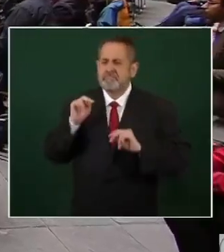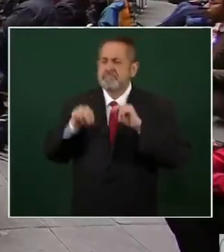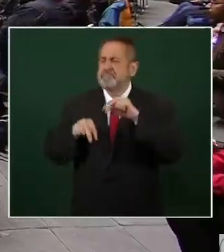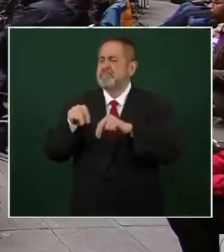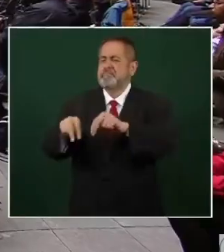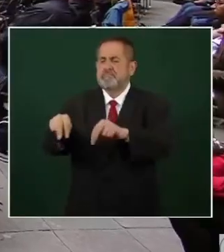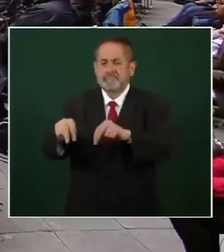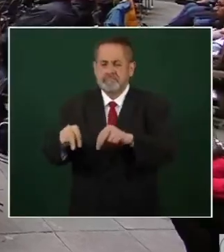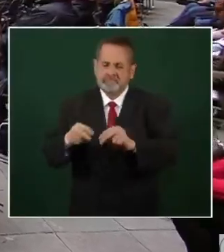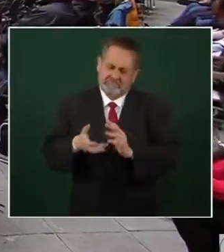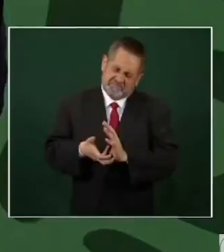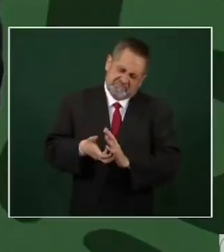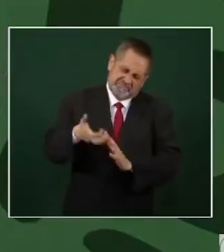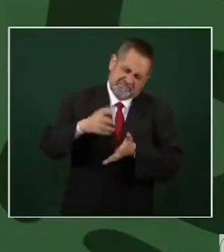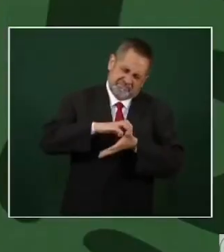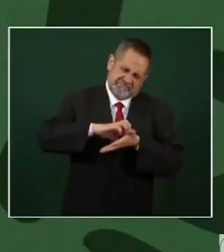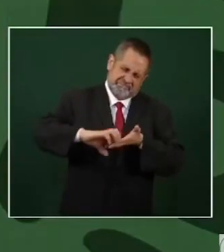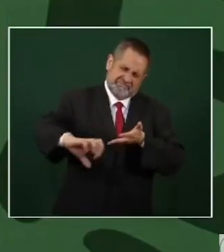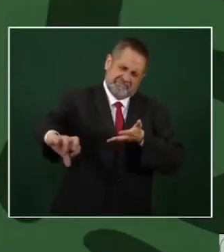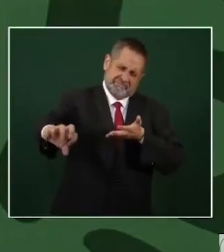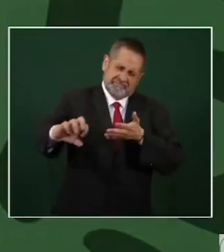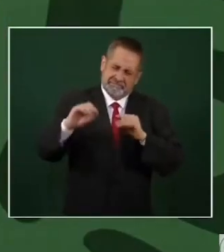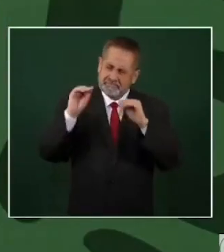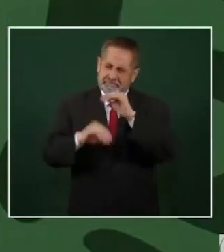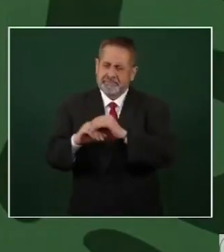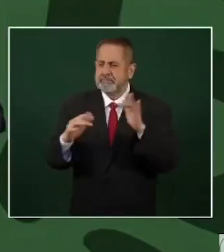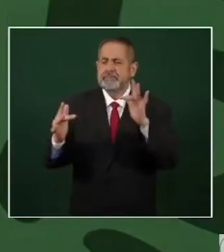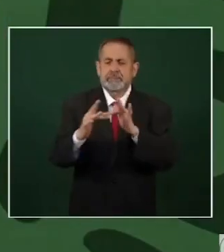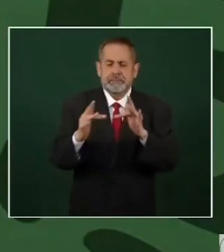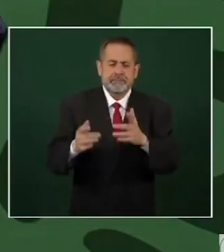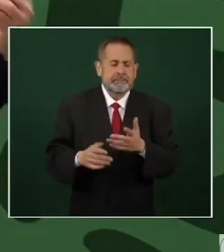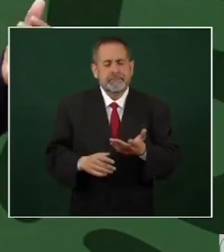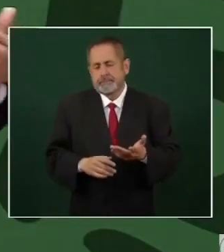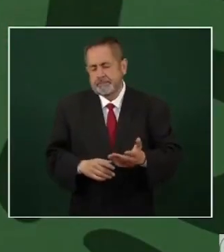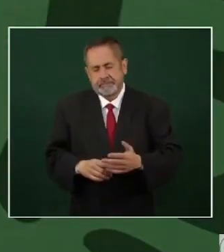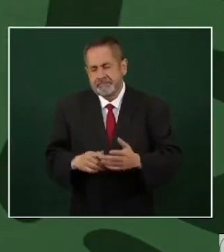para que las máquinas terminen de conectar